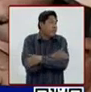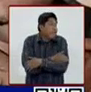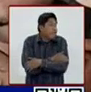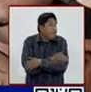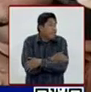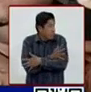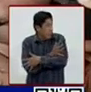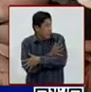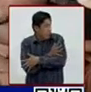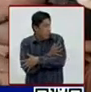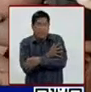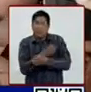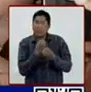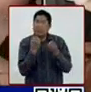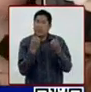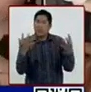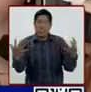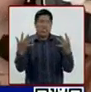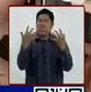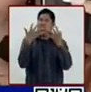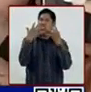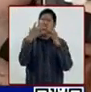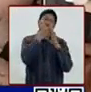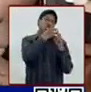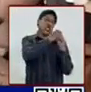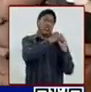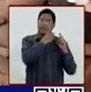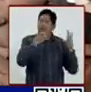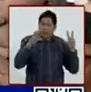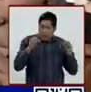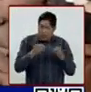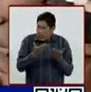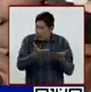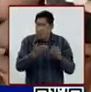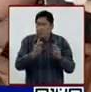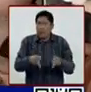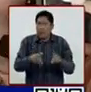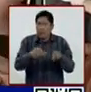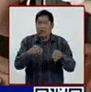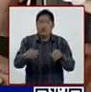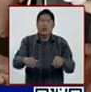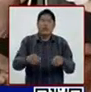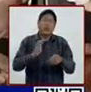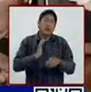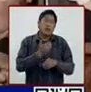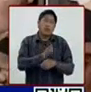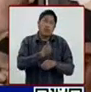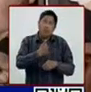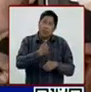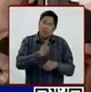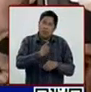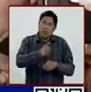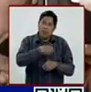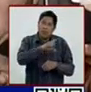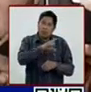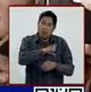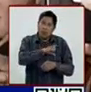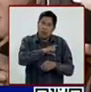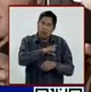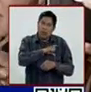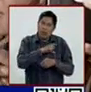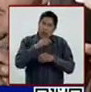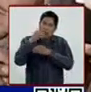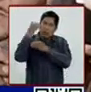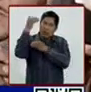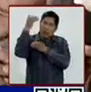defendernos Cuando tenemos tanta agresión y ya no solamente esa gente que ha venido en nuestra policía que se olvida la policía